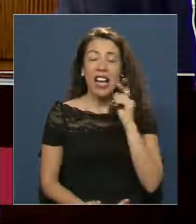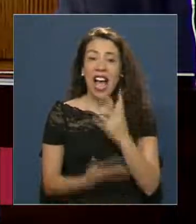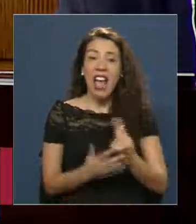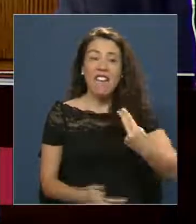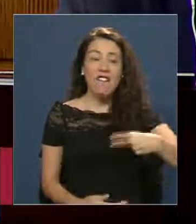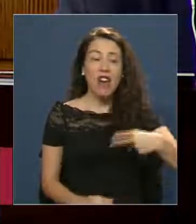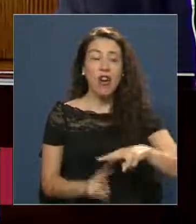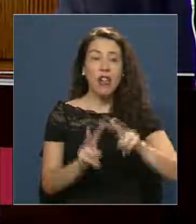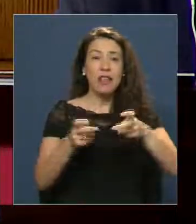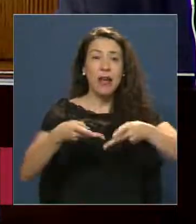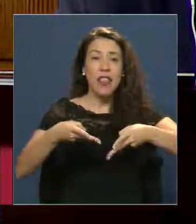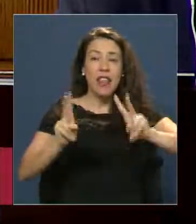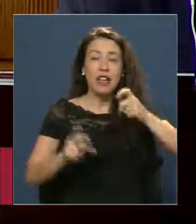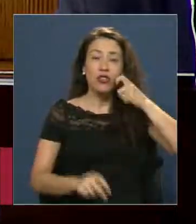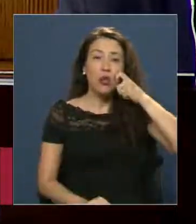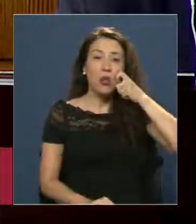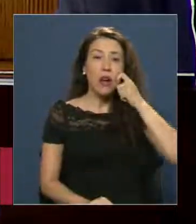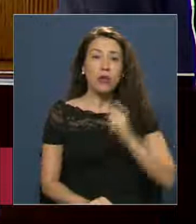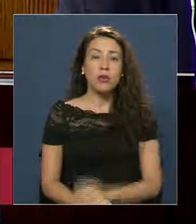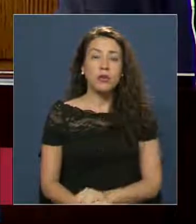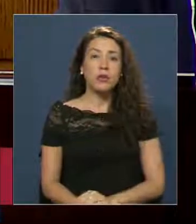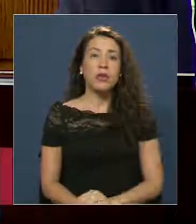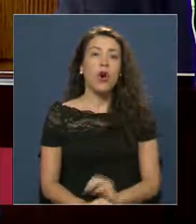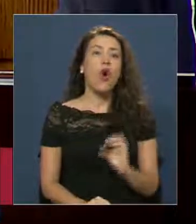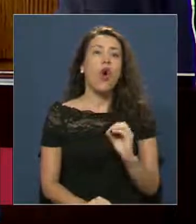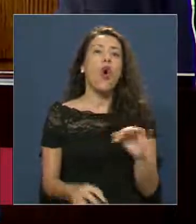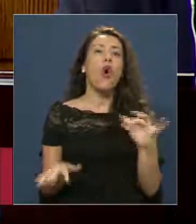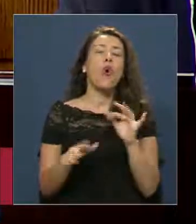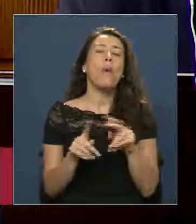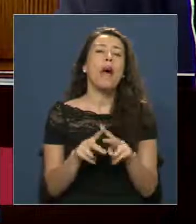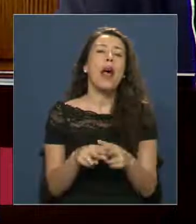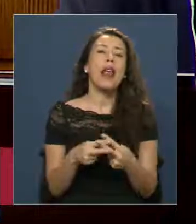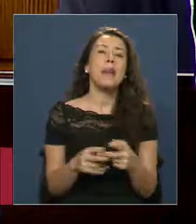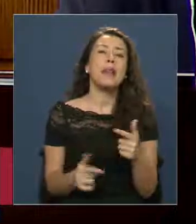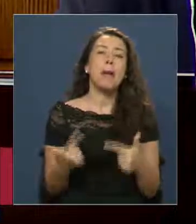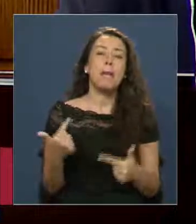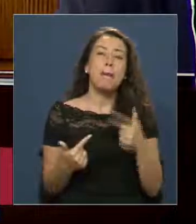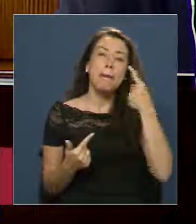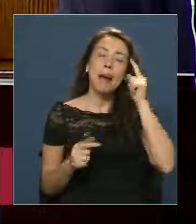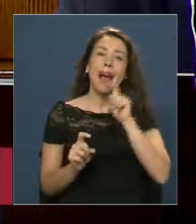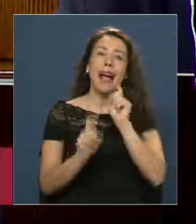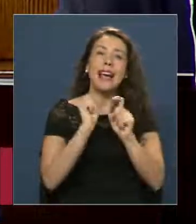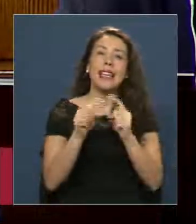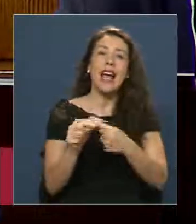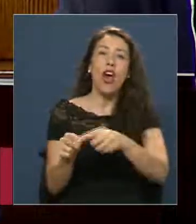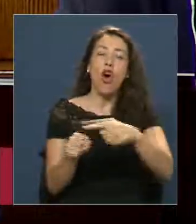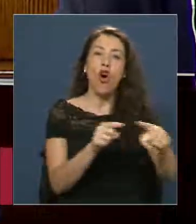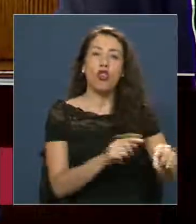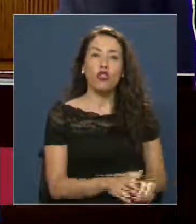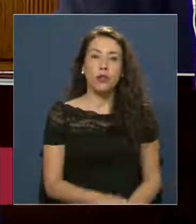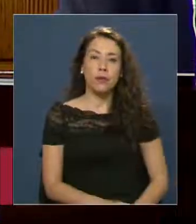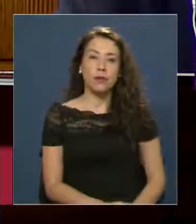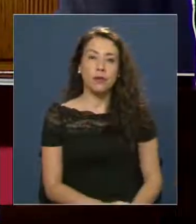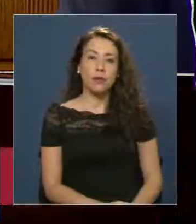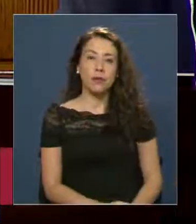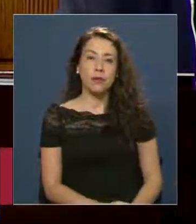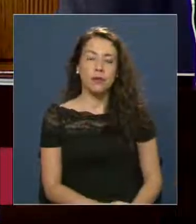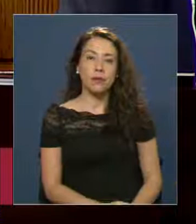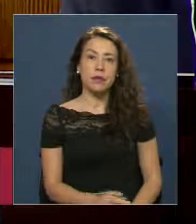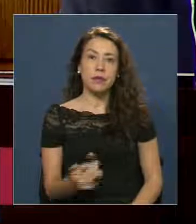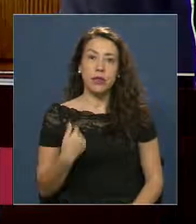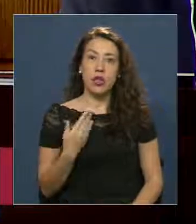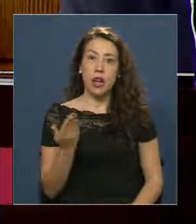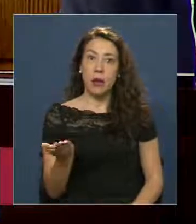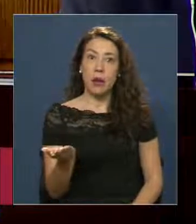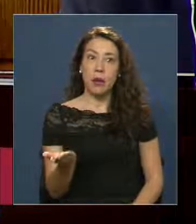valor sobre los derechos humanos? ¿O más bien ocuparlo como una herramienta política para criticar a los otros? Yo le pido a